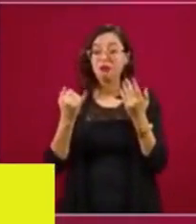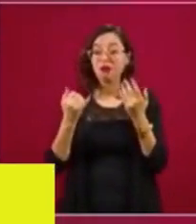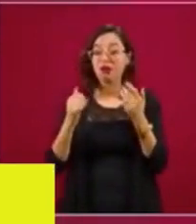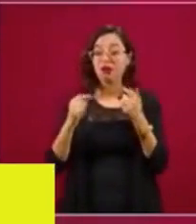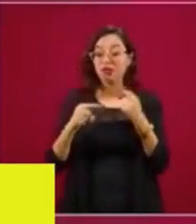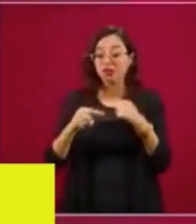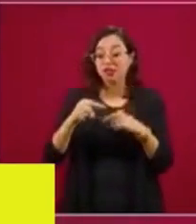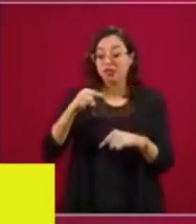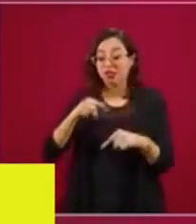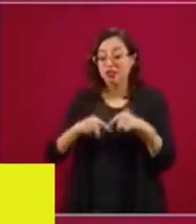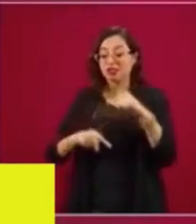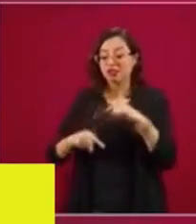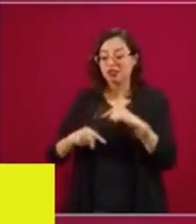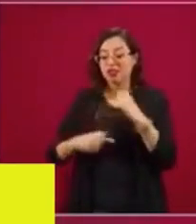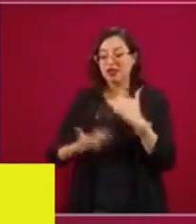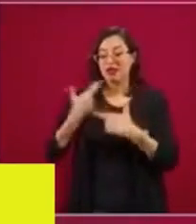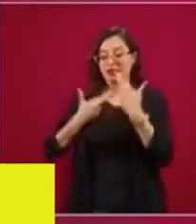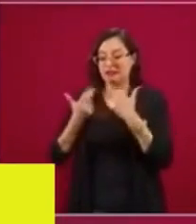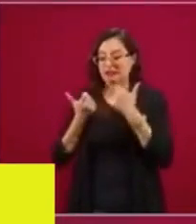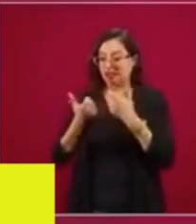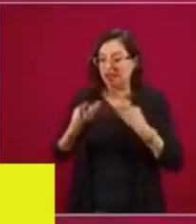volver al derroche.